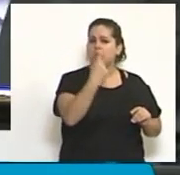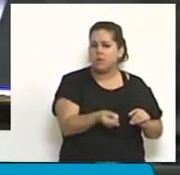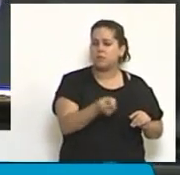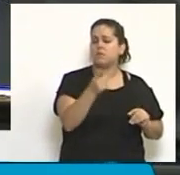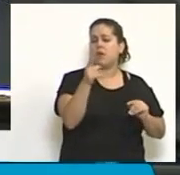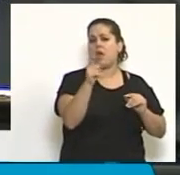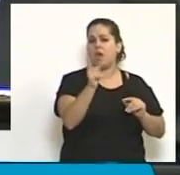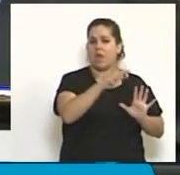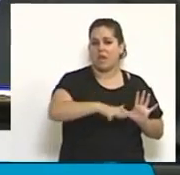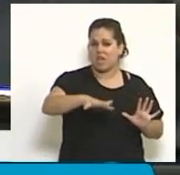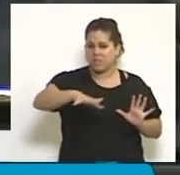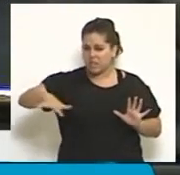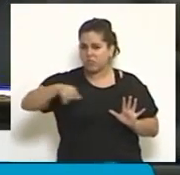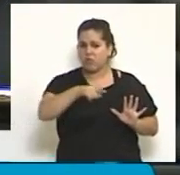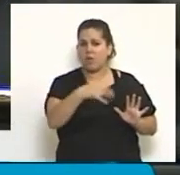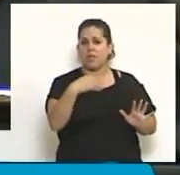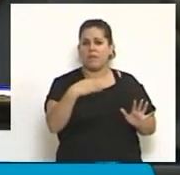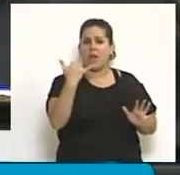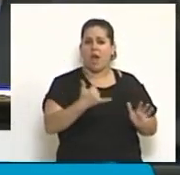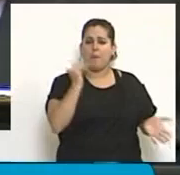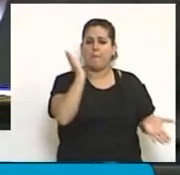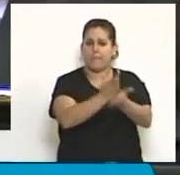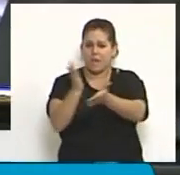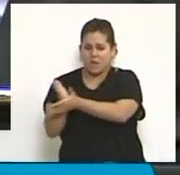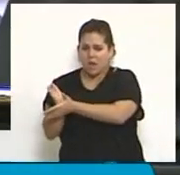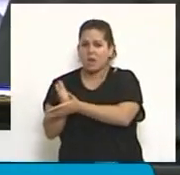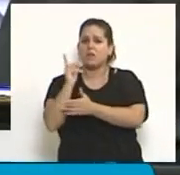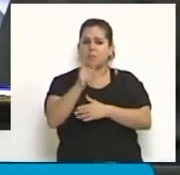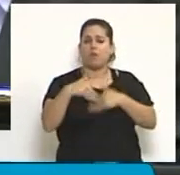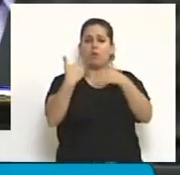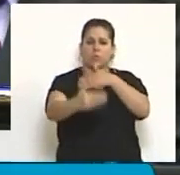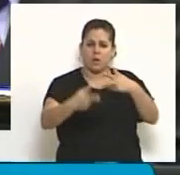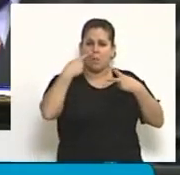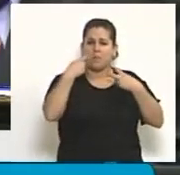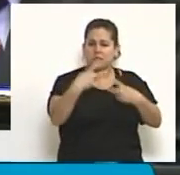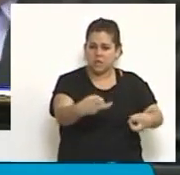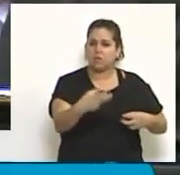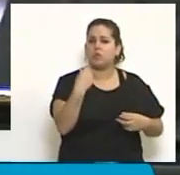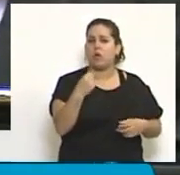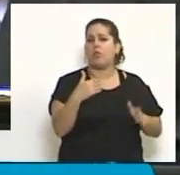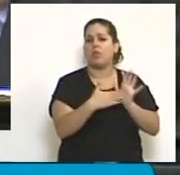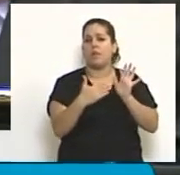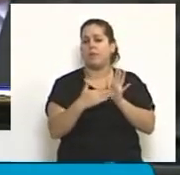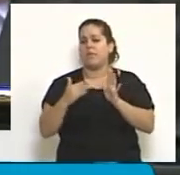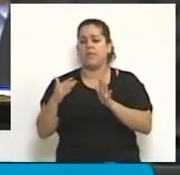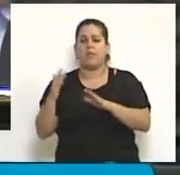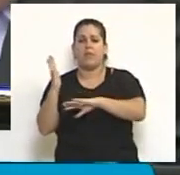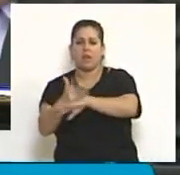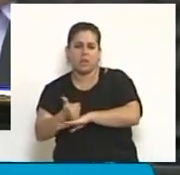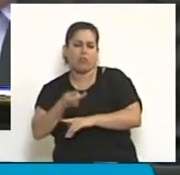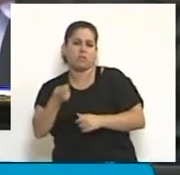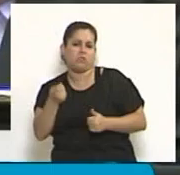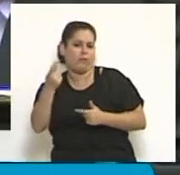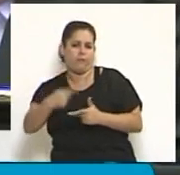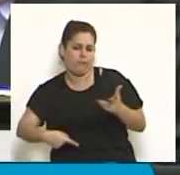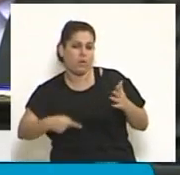de Fiscalía de Distrito ejercerán la acción penal y llevarán adelante la investigación de los delitos cometidos en su ámbito.